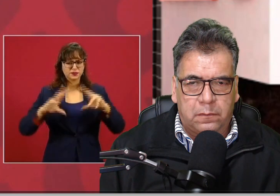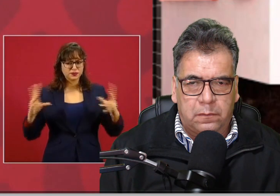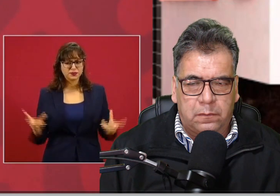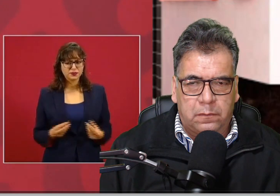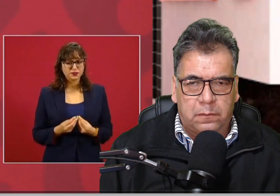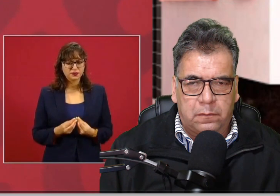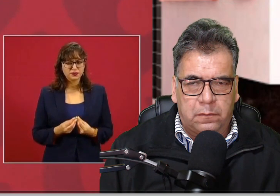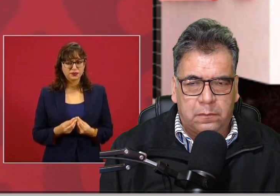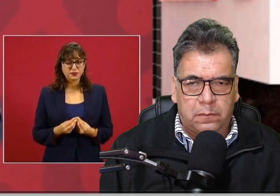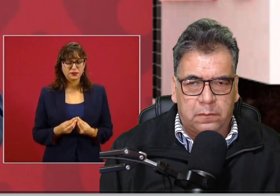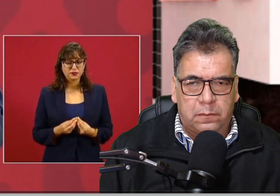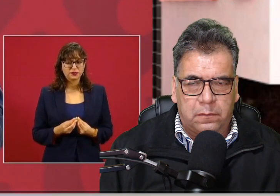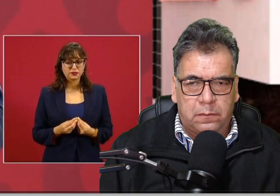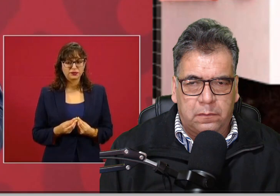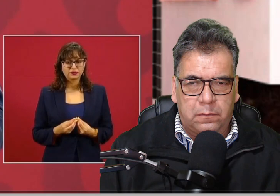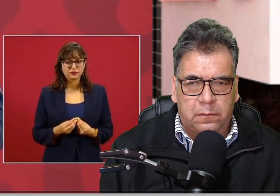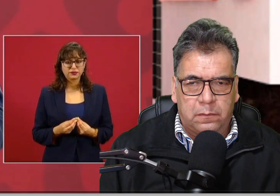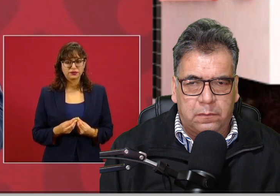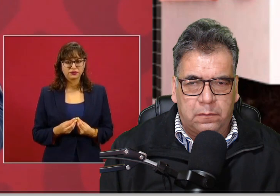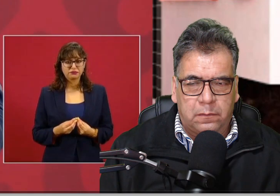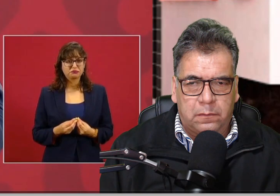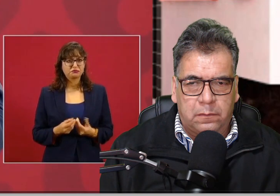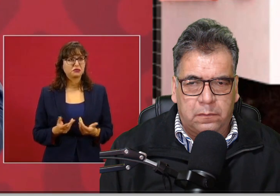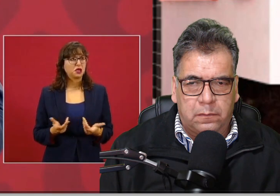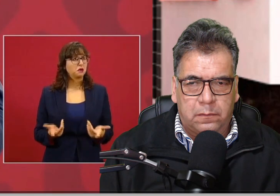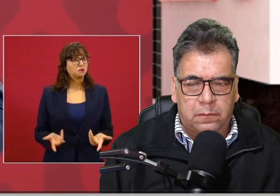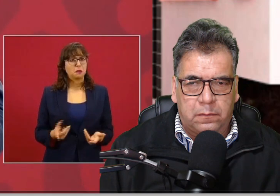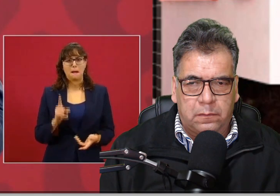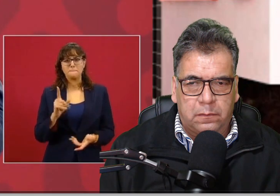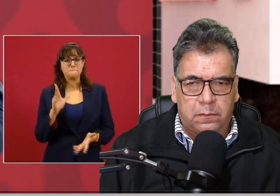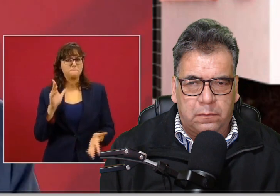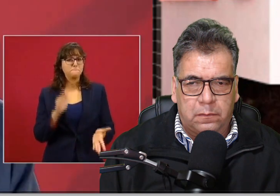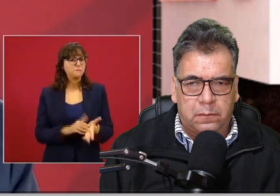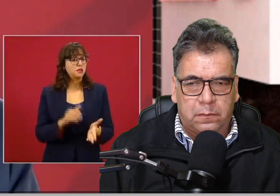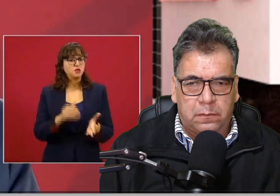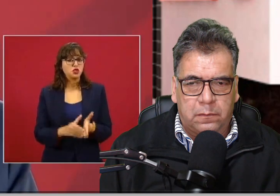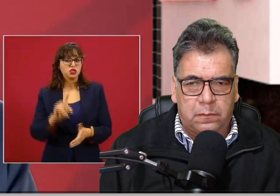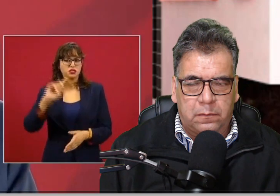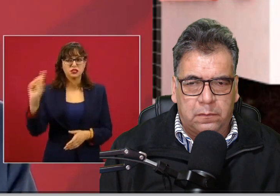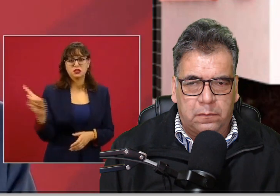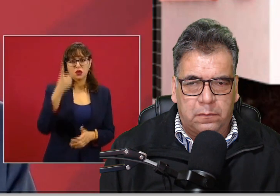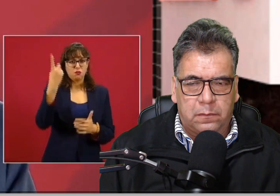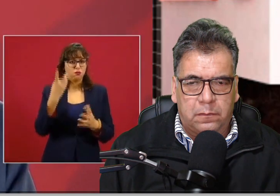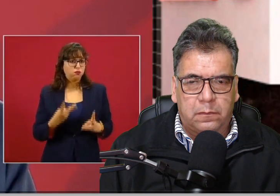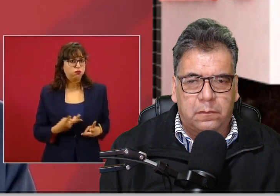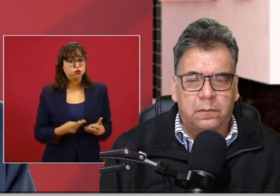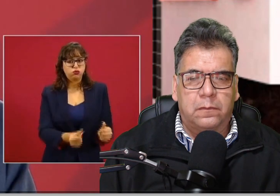Entonces viene lo del Pacto por México y dicen vamos a producir fertilizante